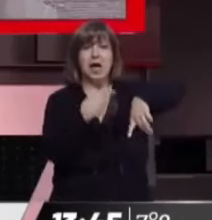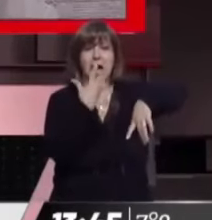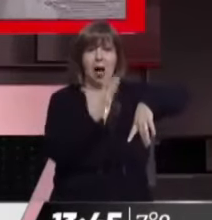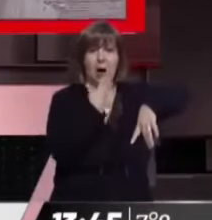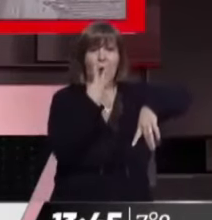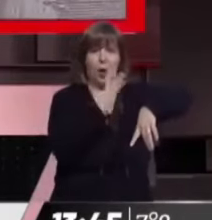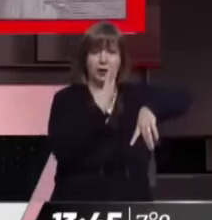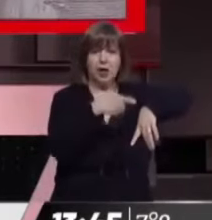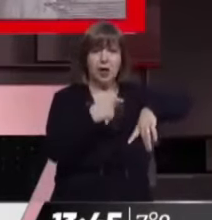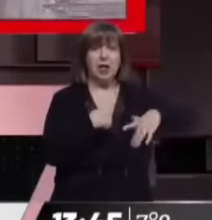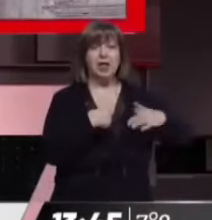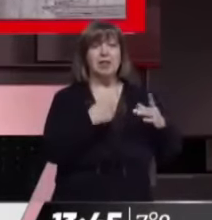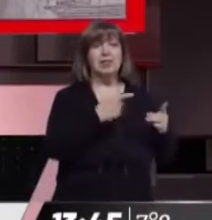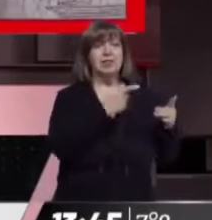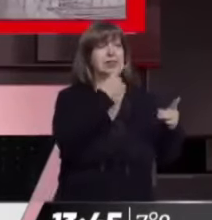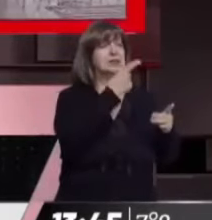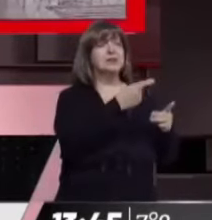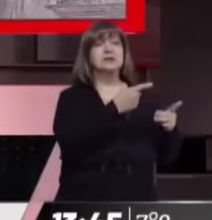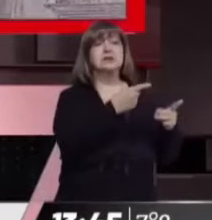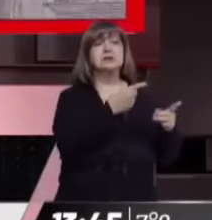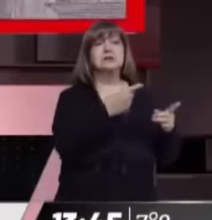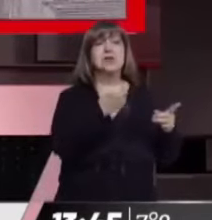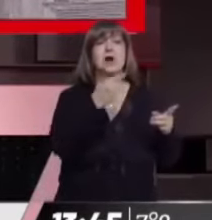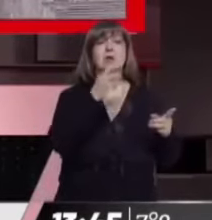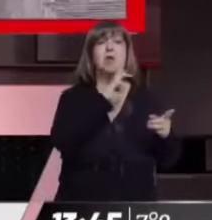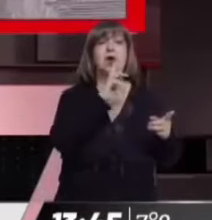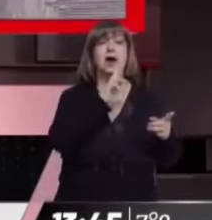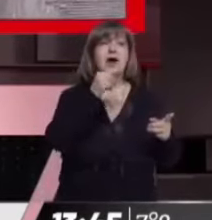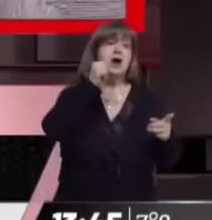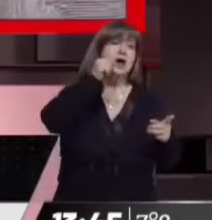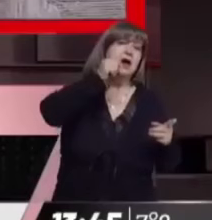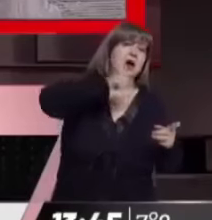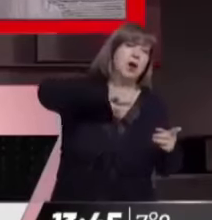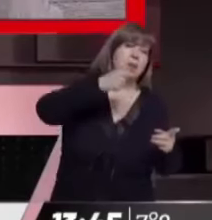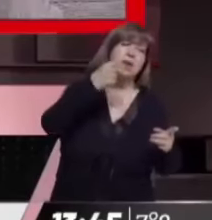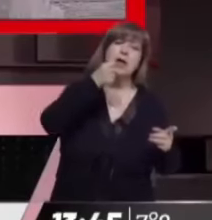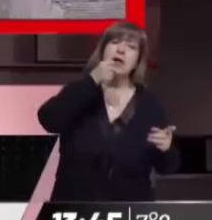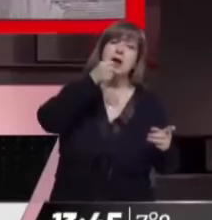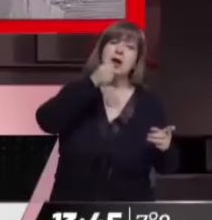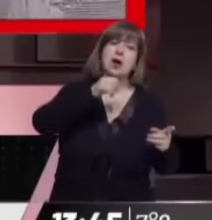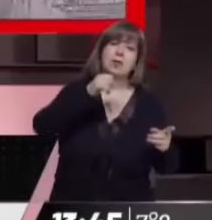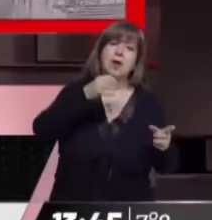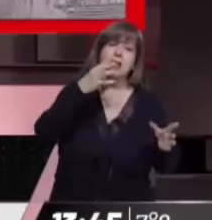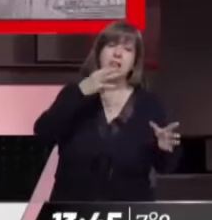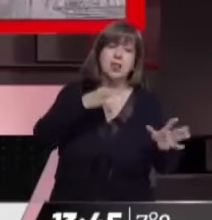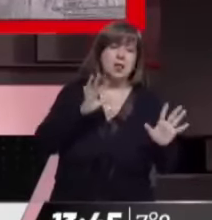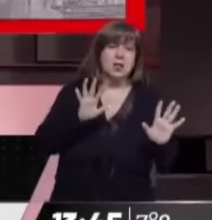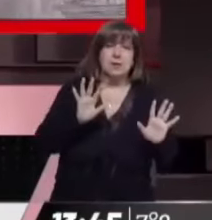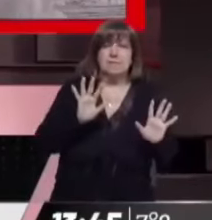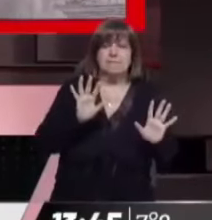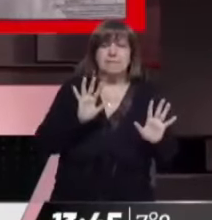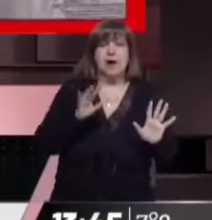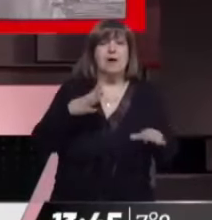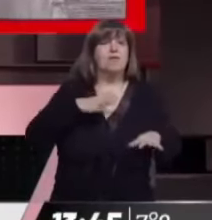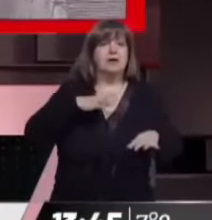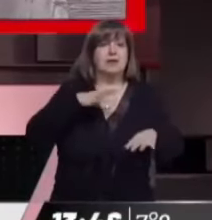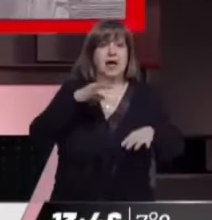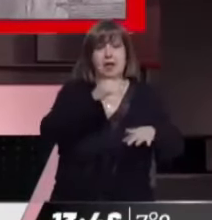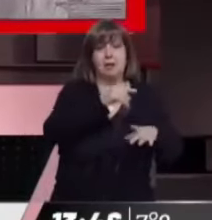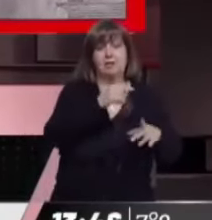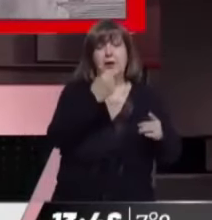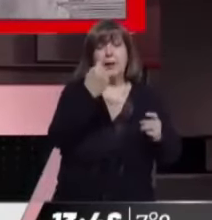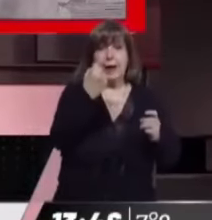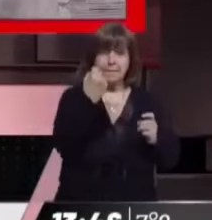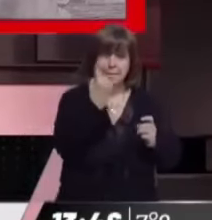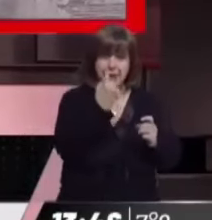víctimas? Porque se habla de que la mujer tenía un golpe en sus labios. Bueno, nosotros no estamos esperando el informe, pero